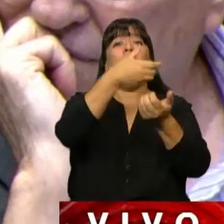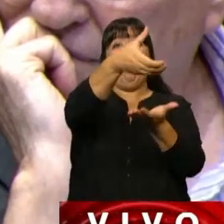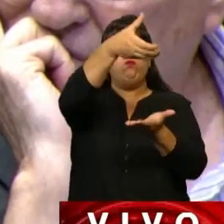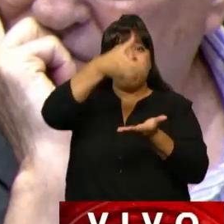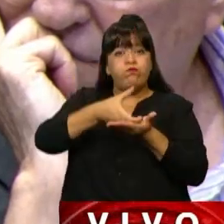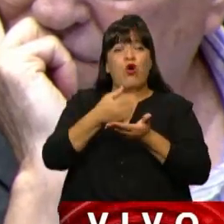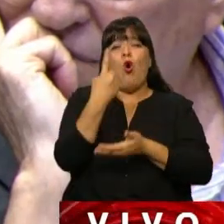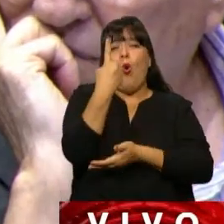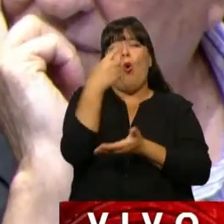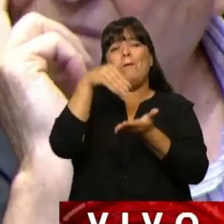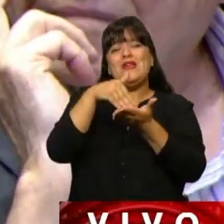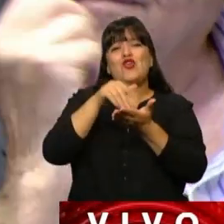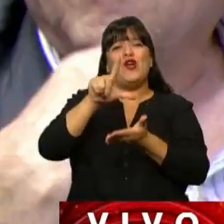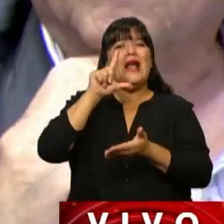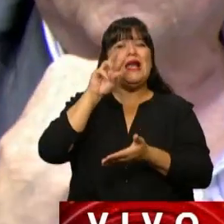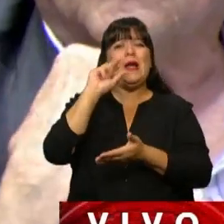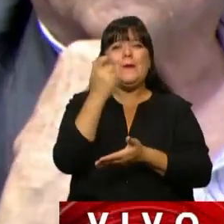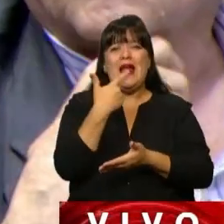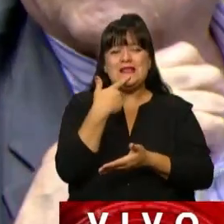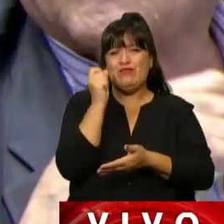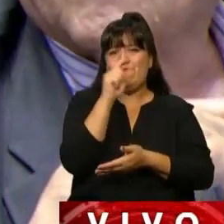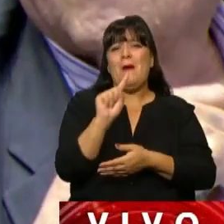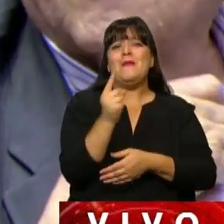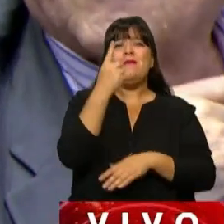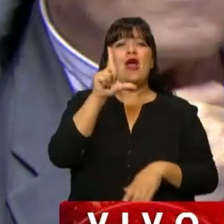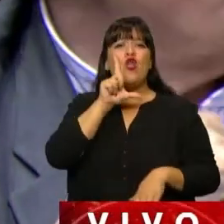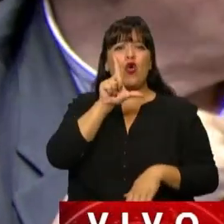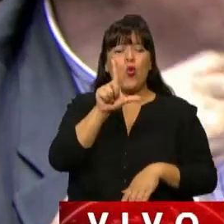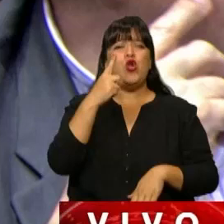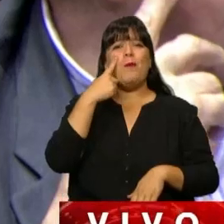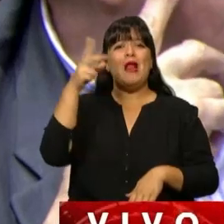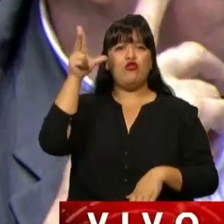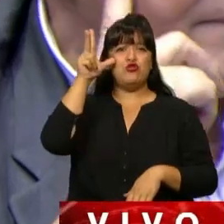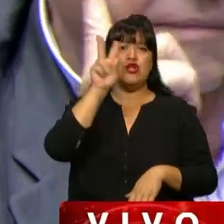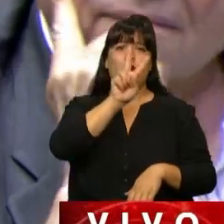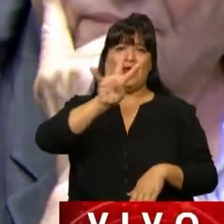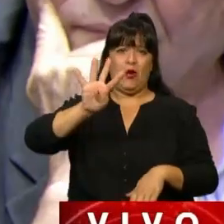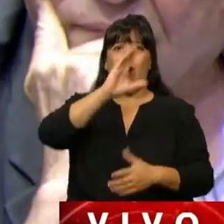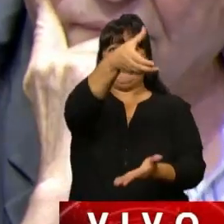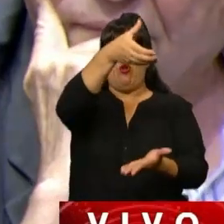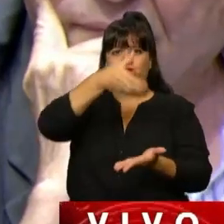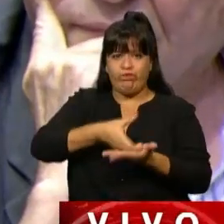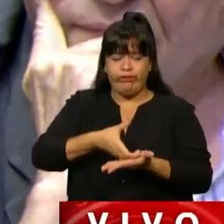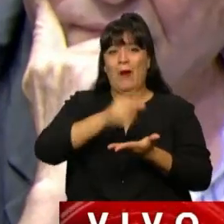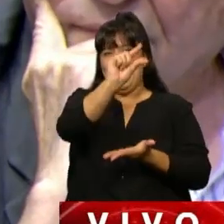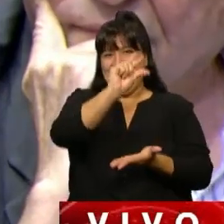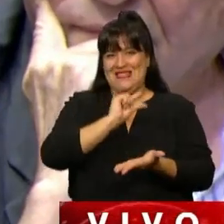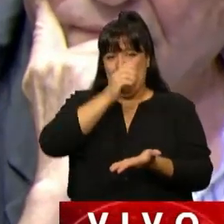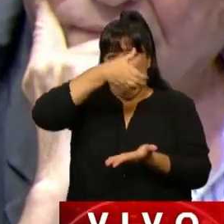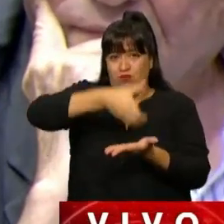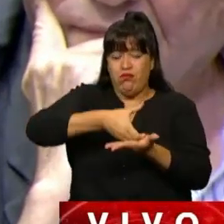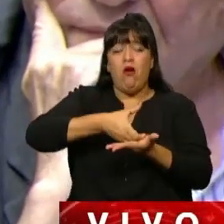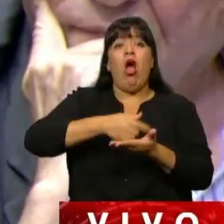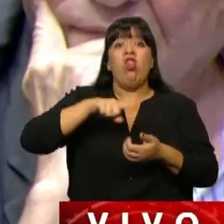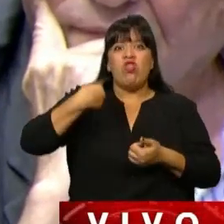1 millón de libras esterlinas el 1 de julio de 1824. Y de ahí las